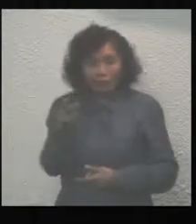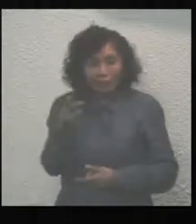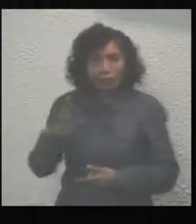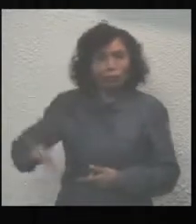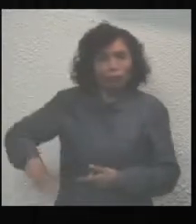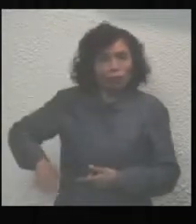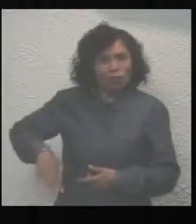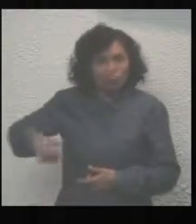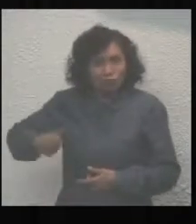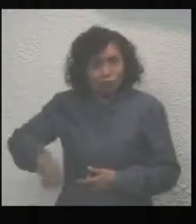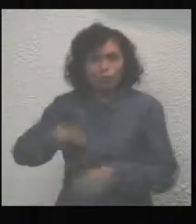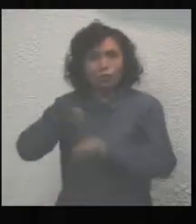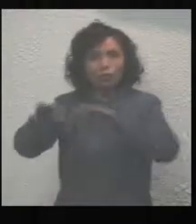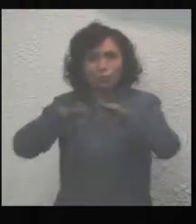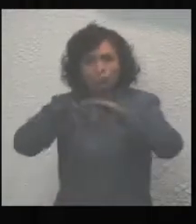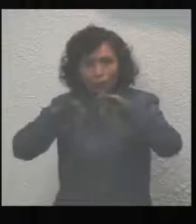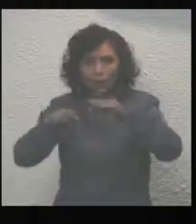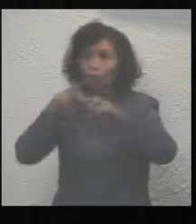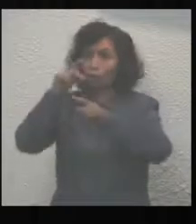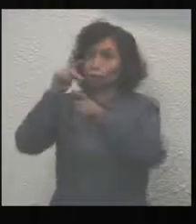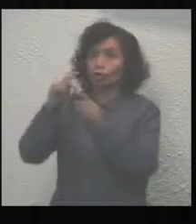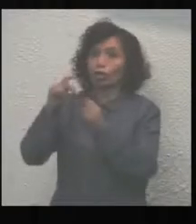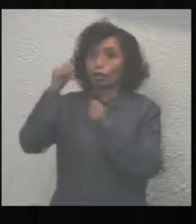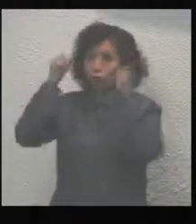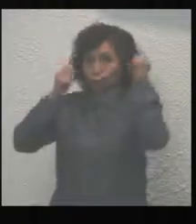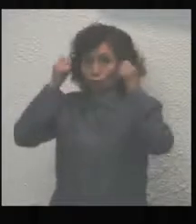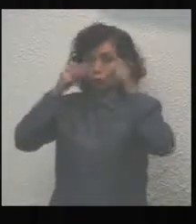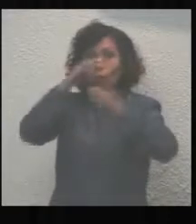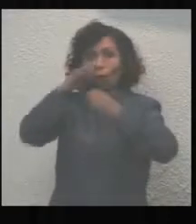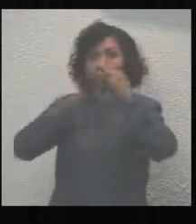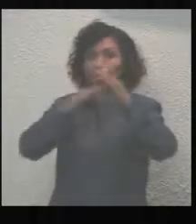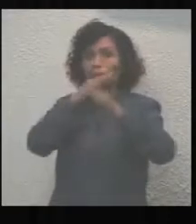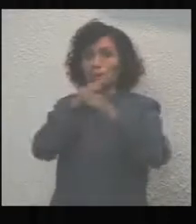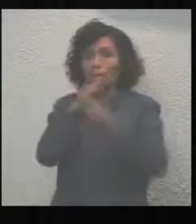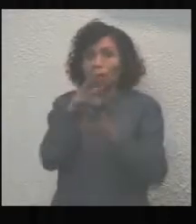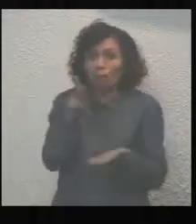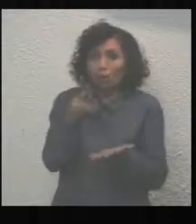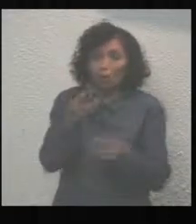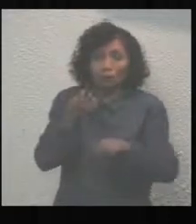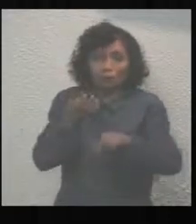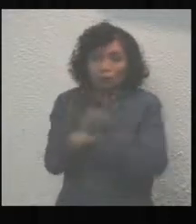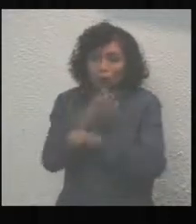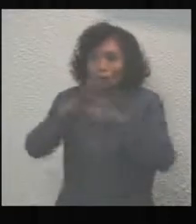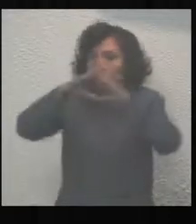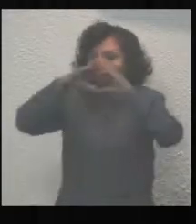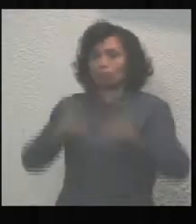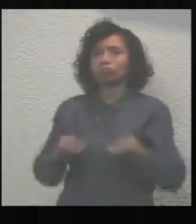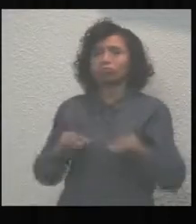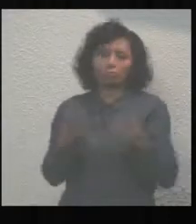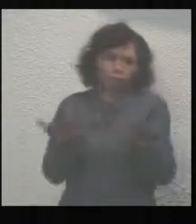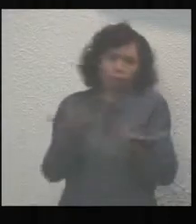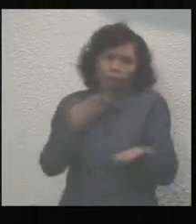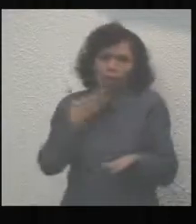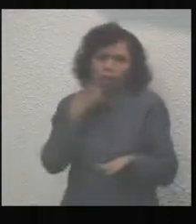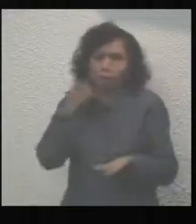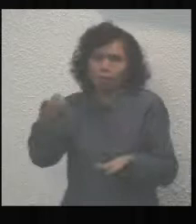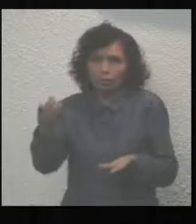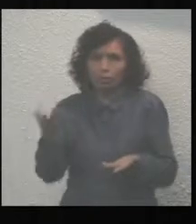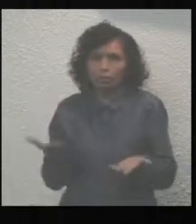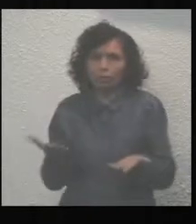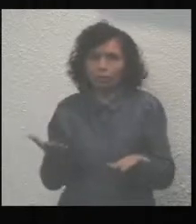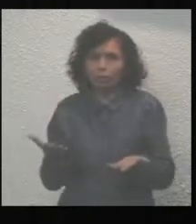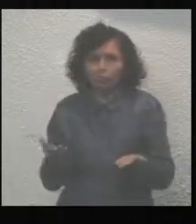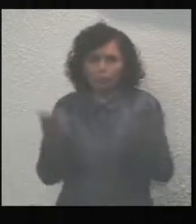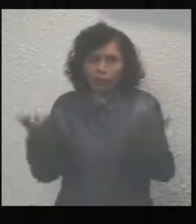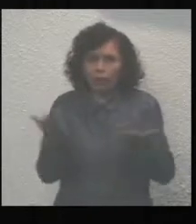posible al Polo turístico de clase mundial que somos tampoco es un estado de catástrofe hay que decirlo en el concierto